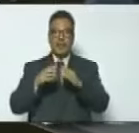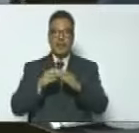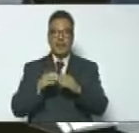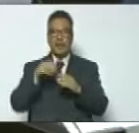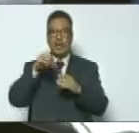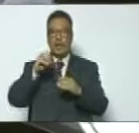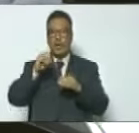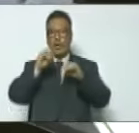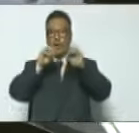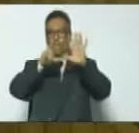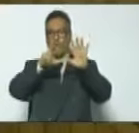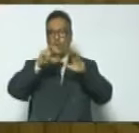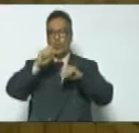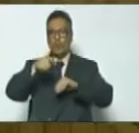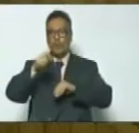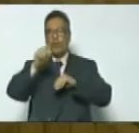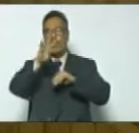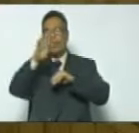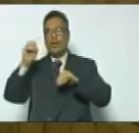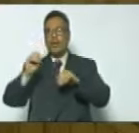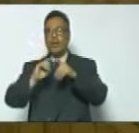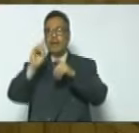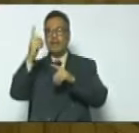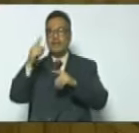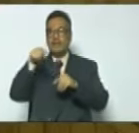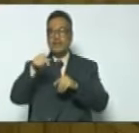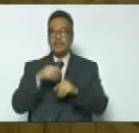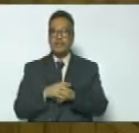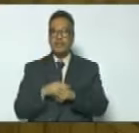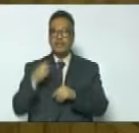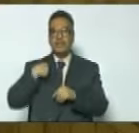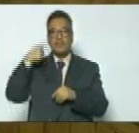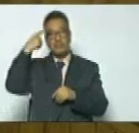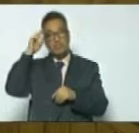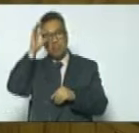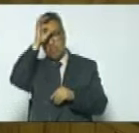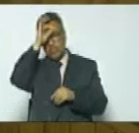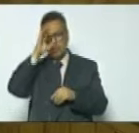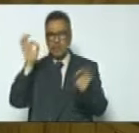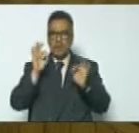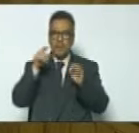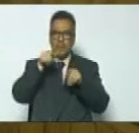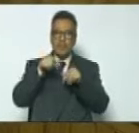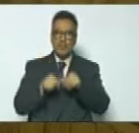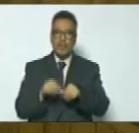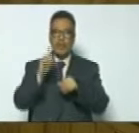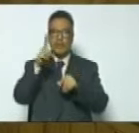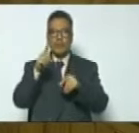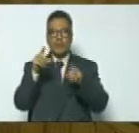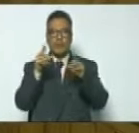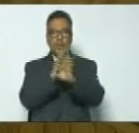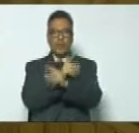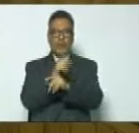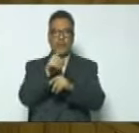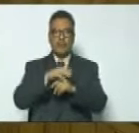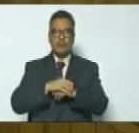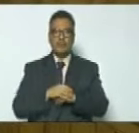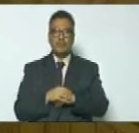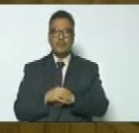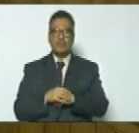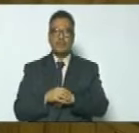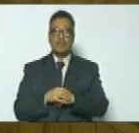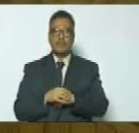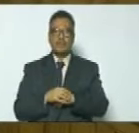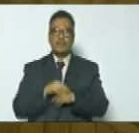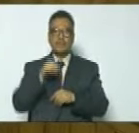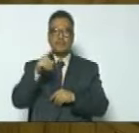llamaba 840 la primera. Yo no sé si existe todavía. Pero esa era una de las que transmitía los juegos.